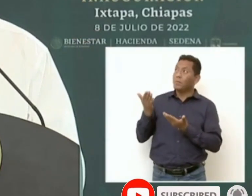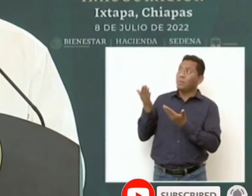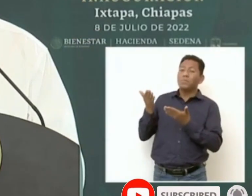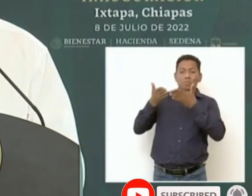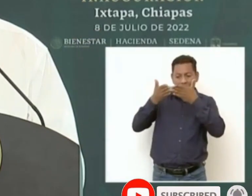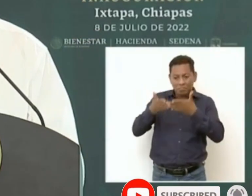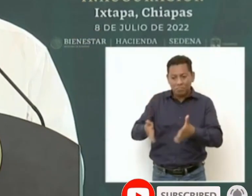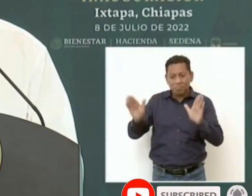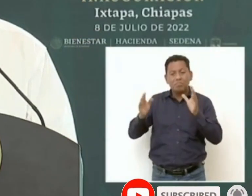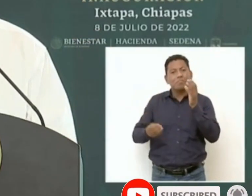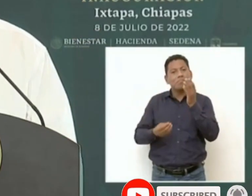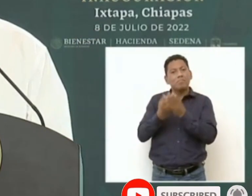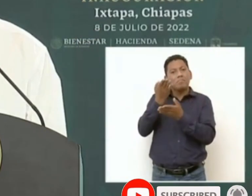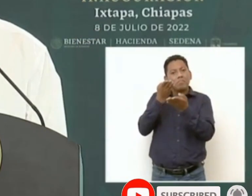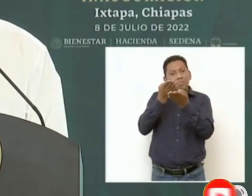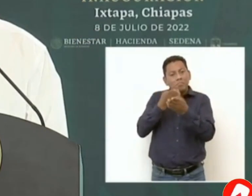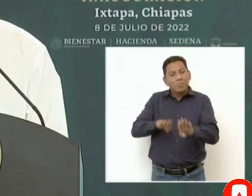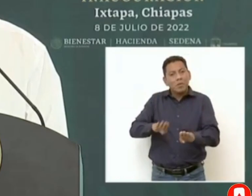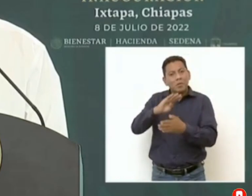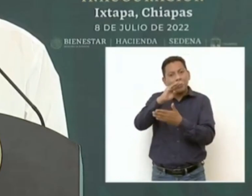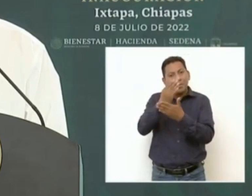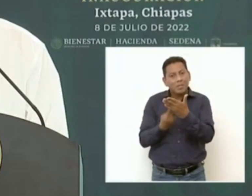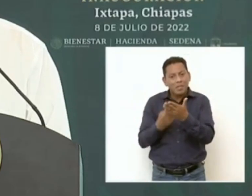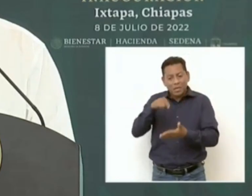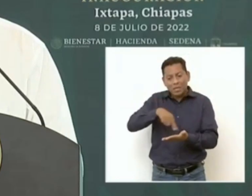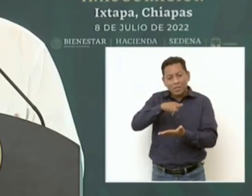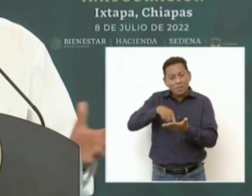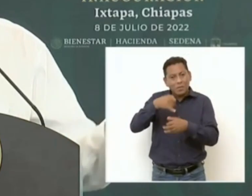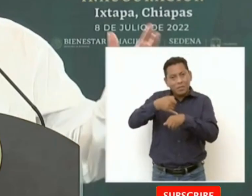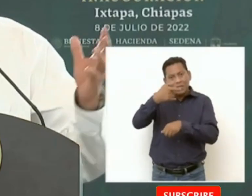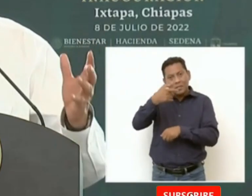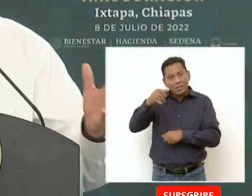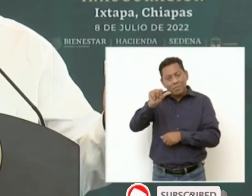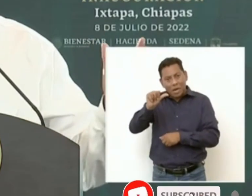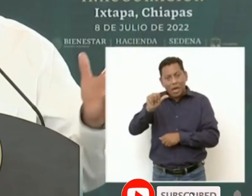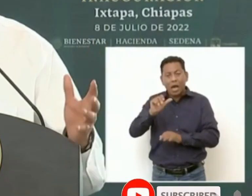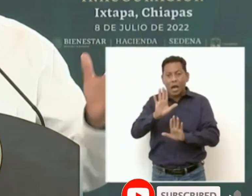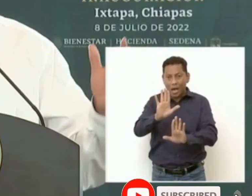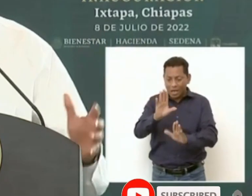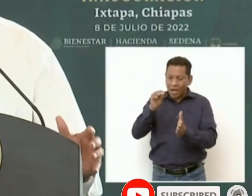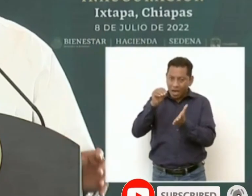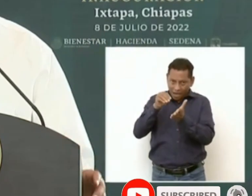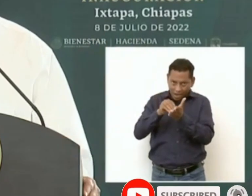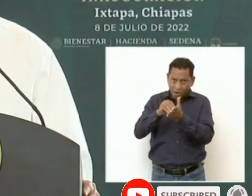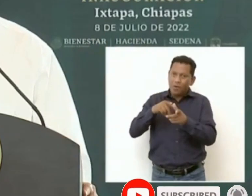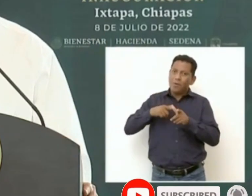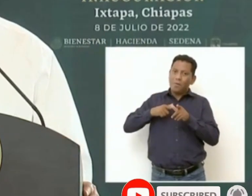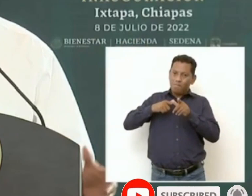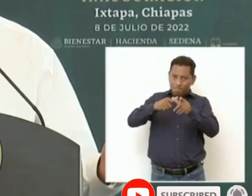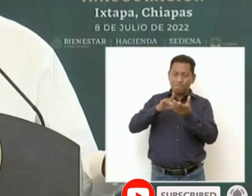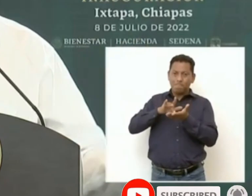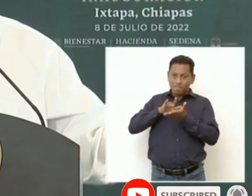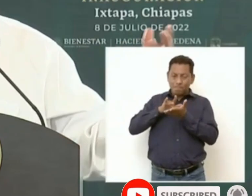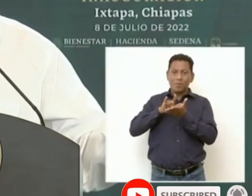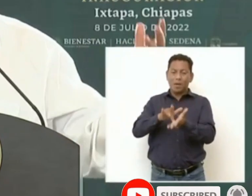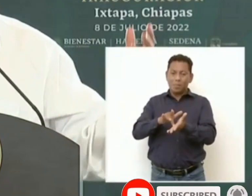banco aquí en Iztapa. Y todavía vamos a seguir apoyando,